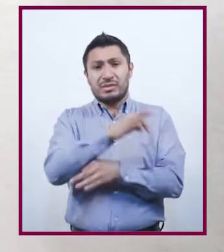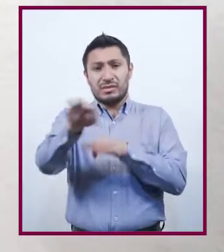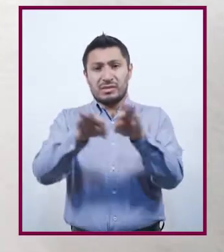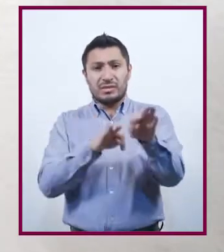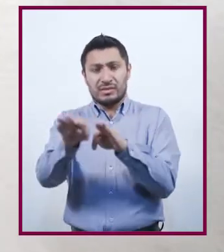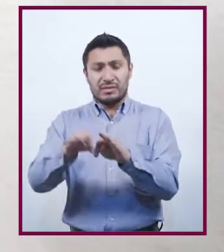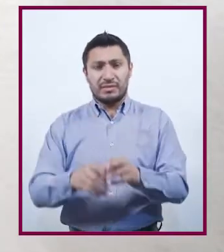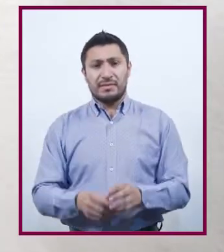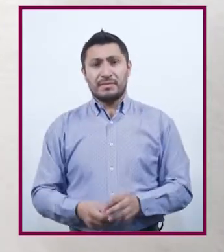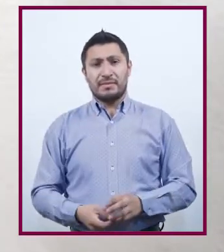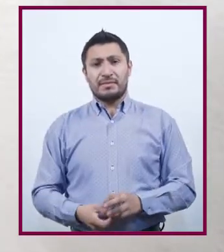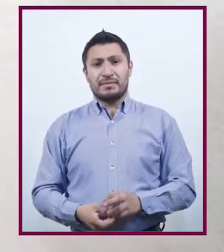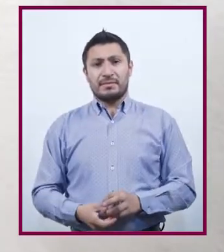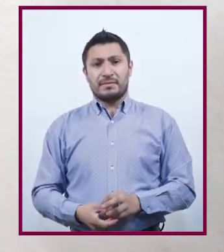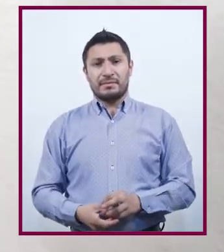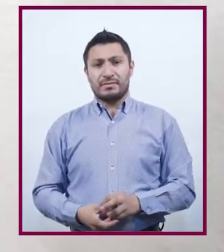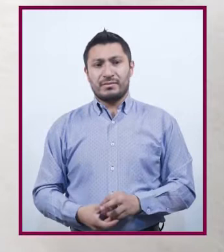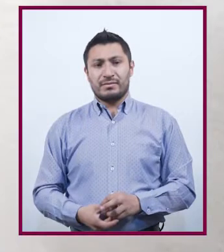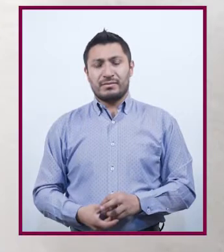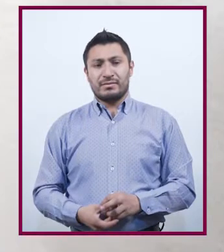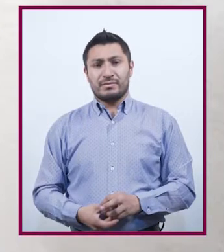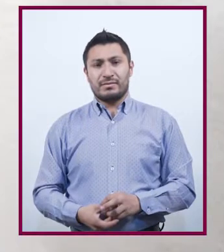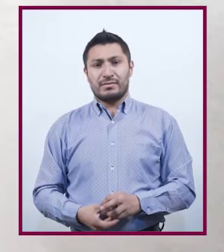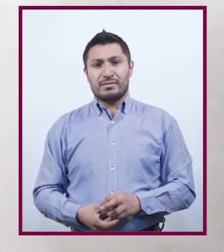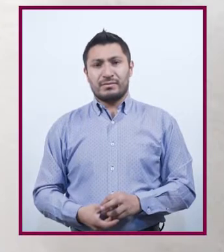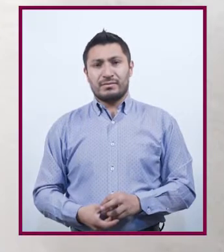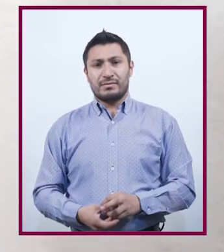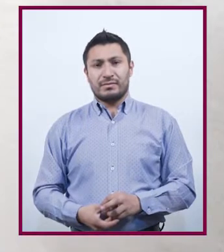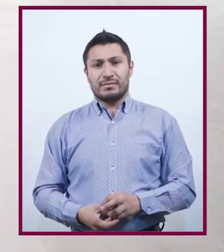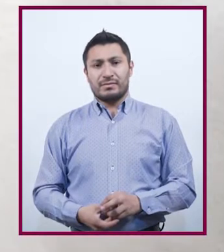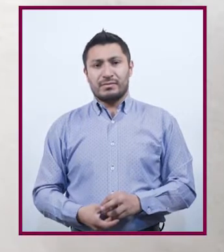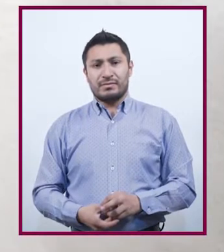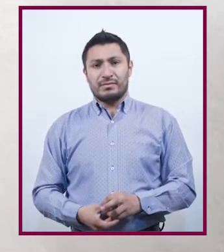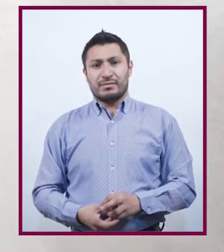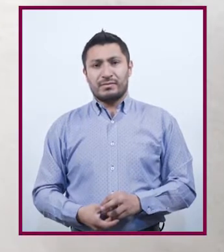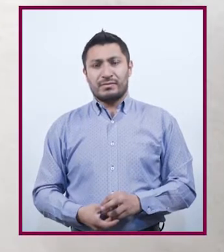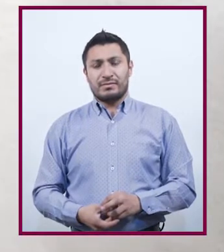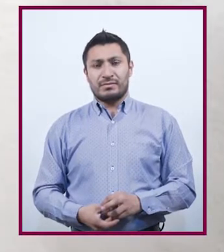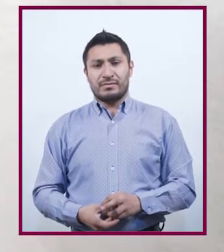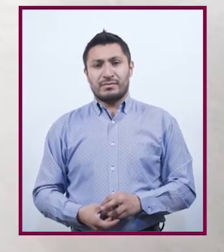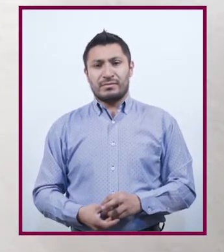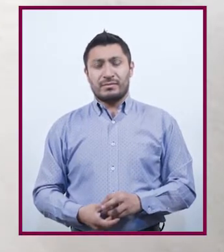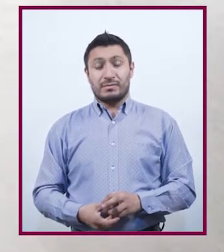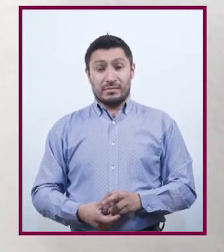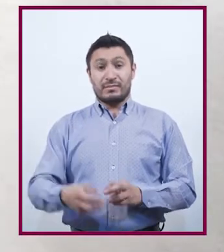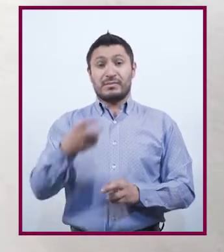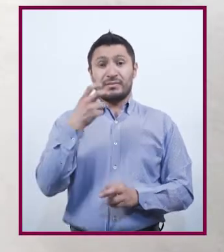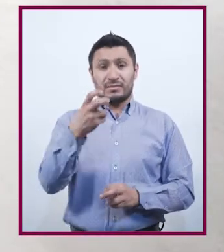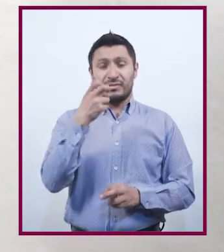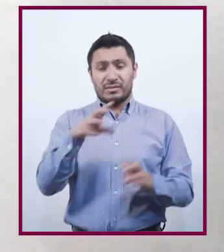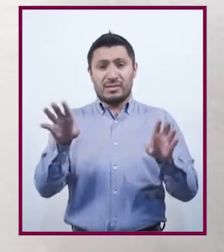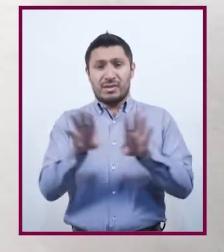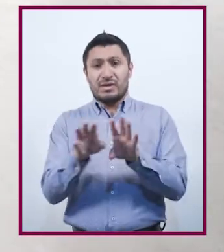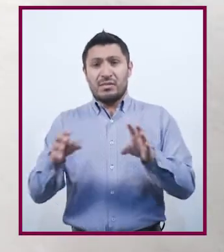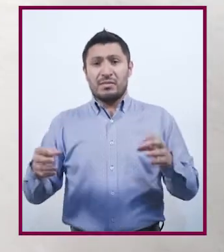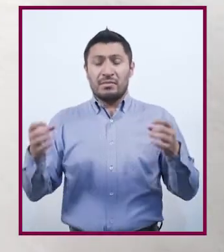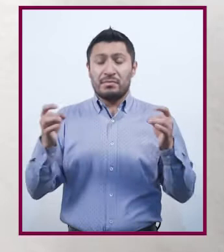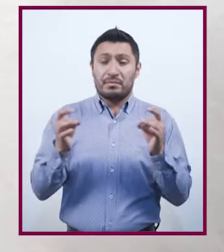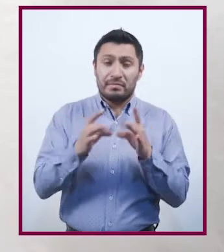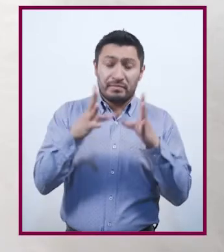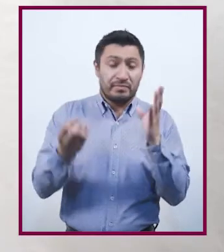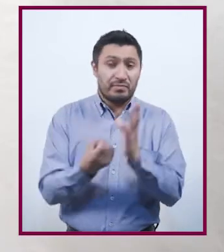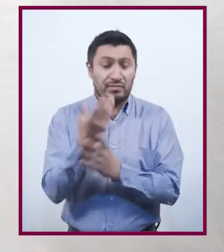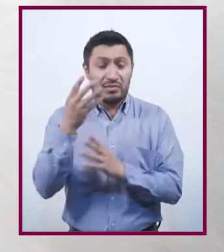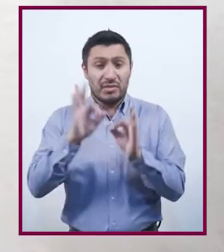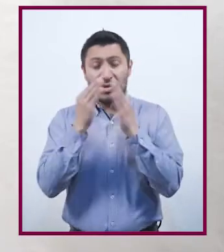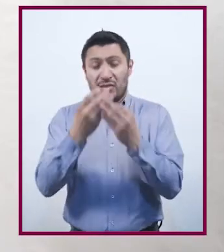Guerra Mundial, en muchos países hubo una relativa tranquilidad y crecimiento económico, situación que permitió que los jóvenes retrasaran